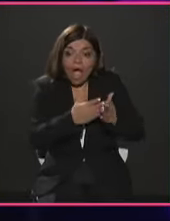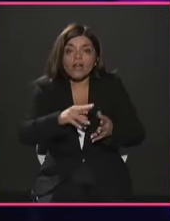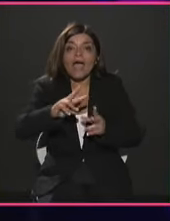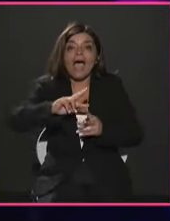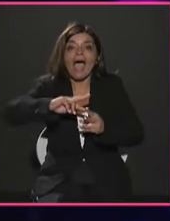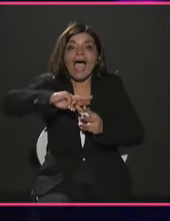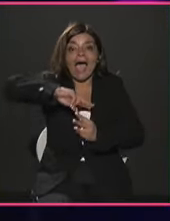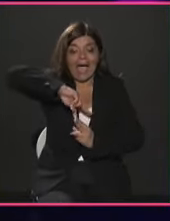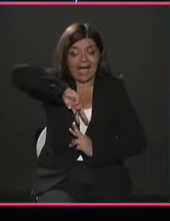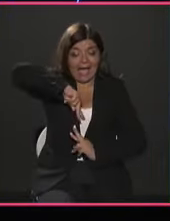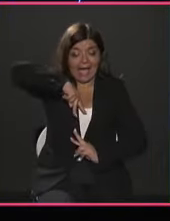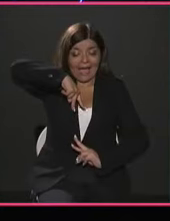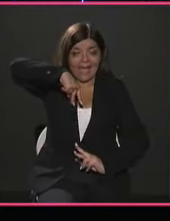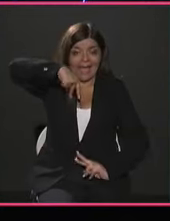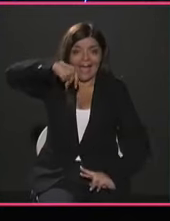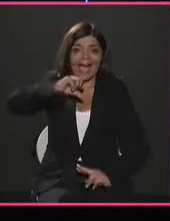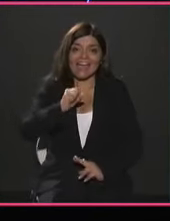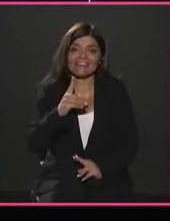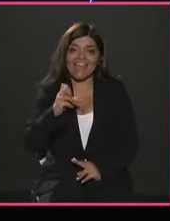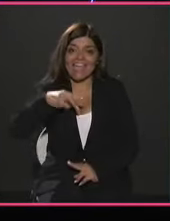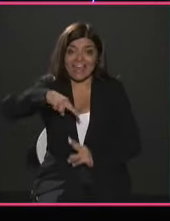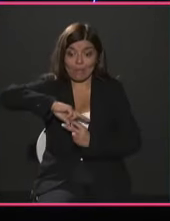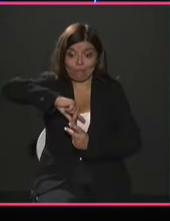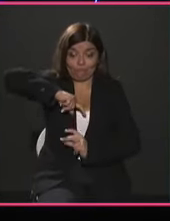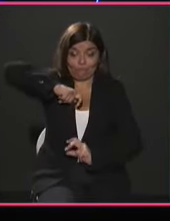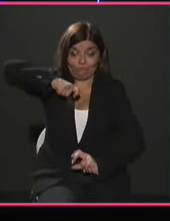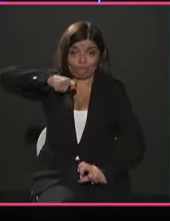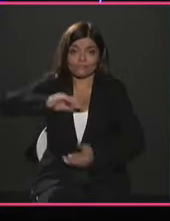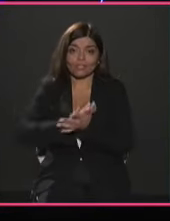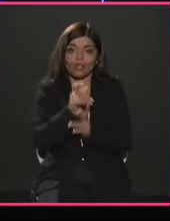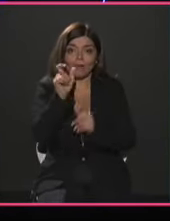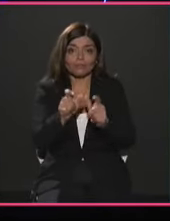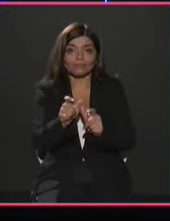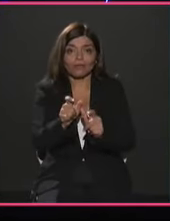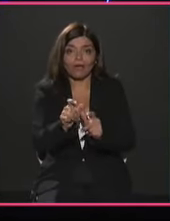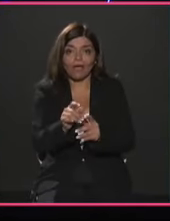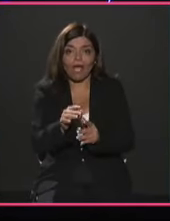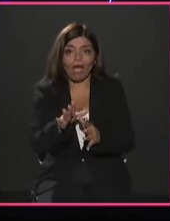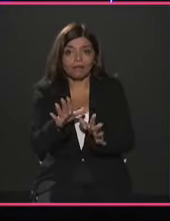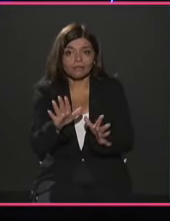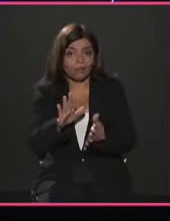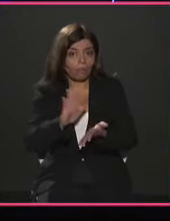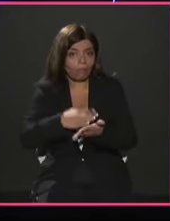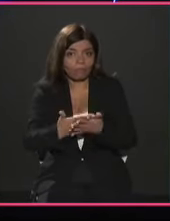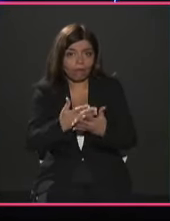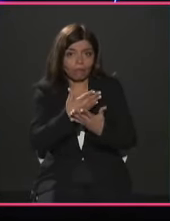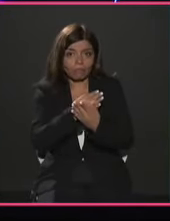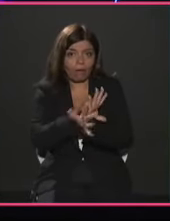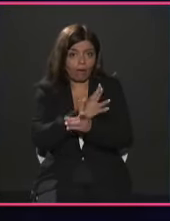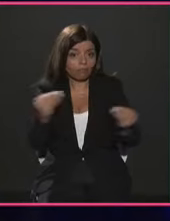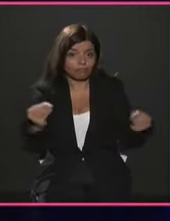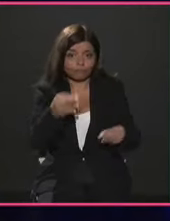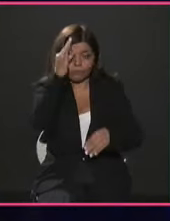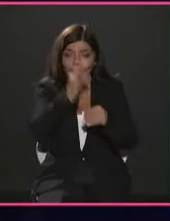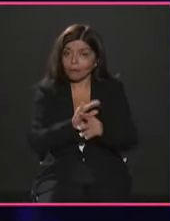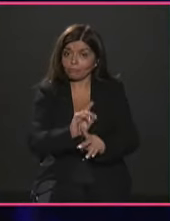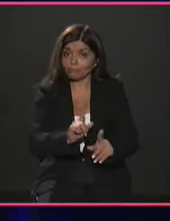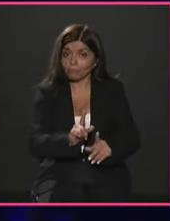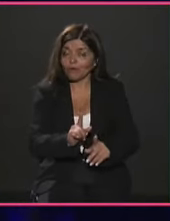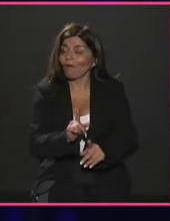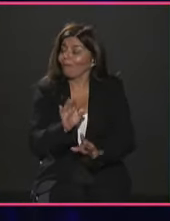ADN de todas las personas parece que era más complicado de hecho hemos tenido algo de Progreso en